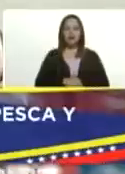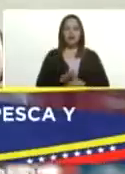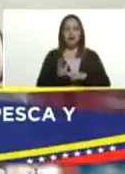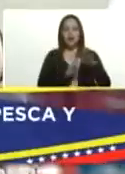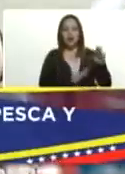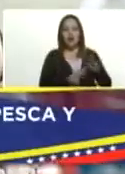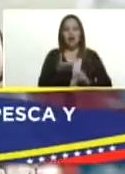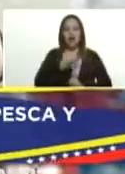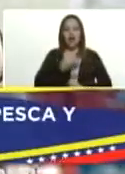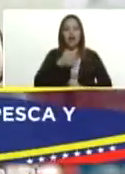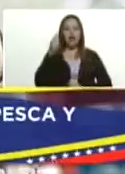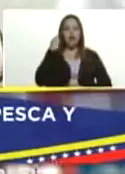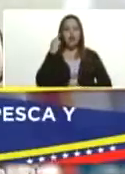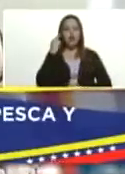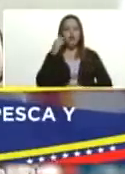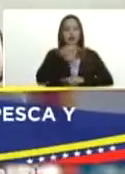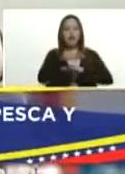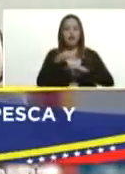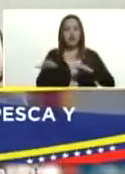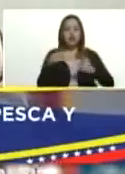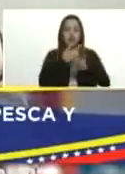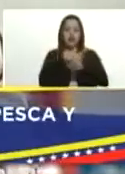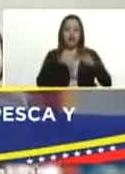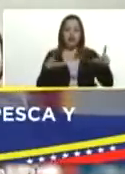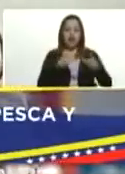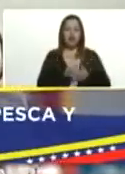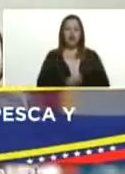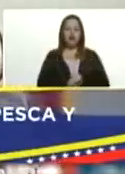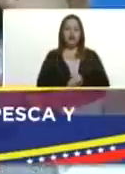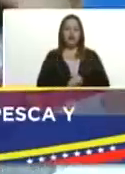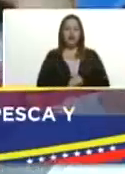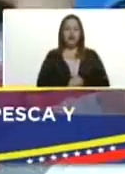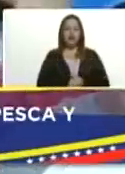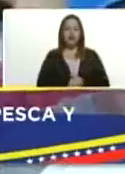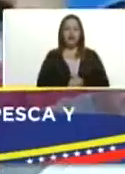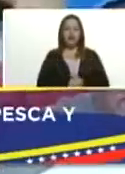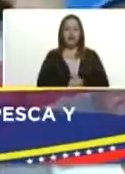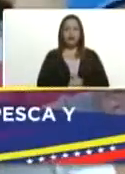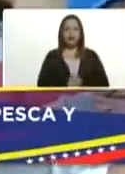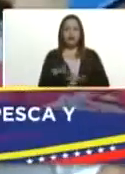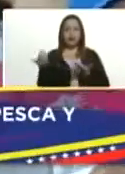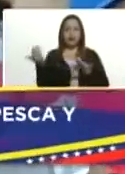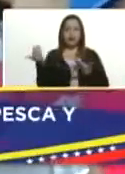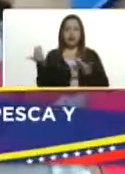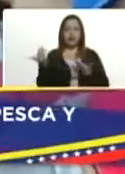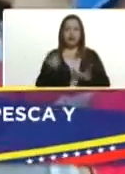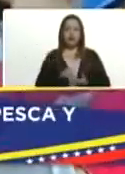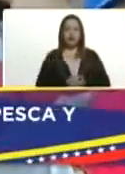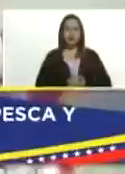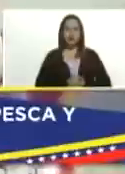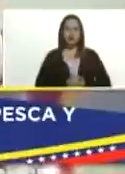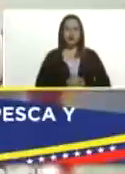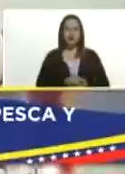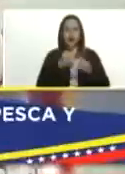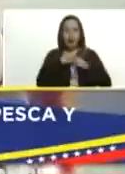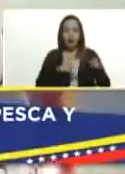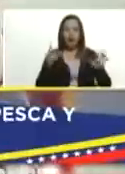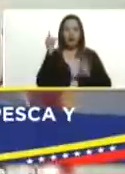del municipio Libertador Tunapuy, Jerica Rivera, otra mujer en el